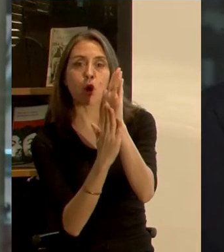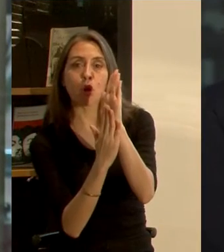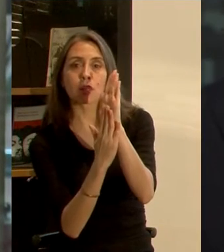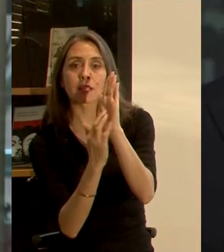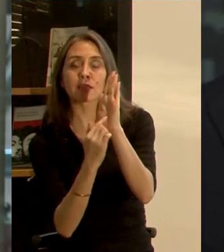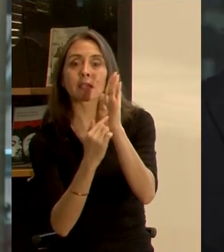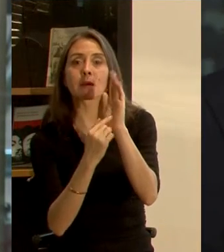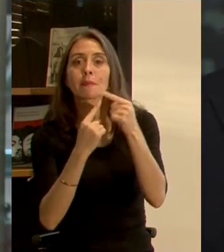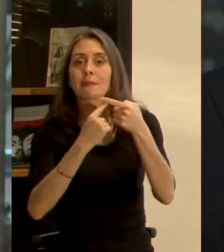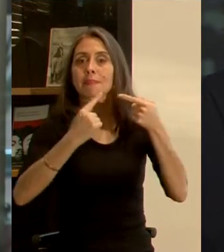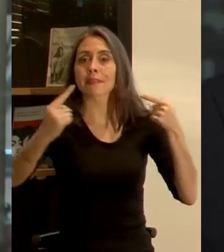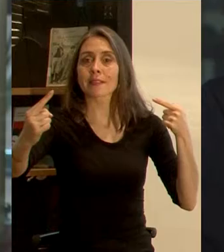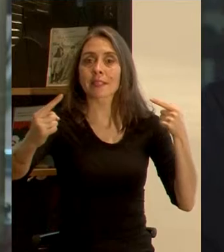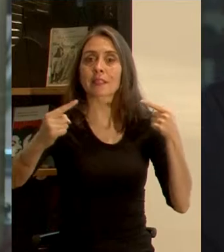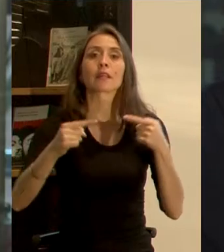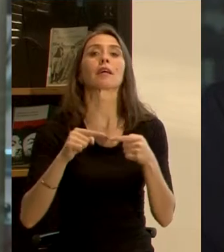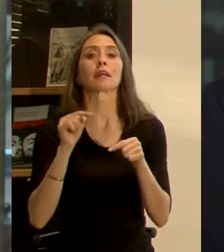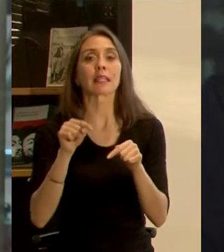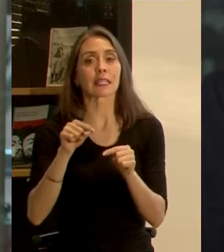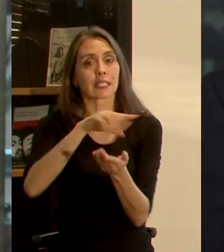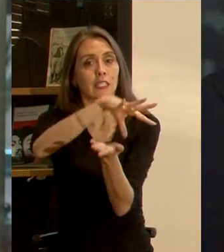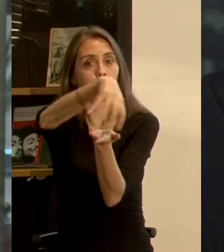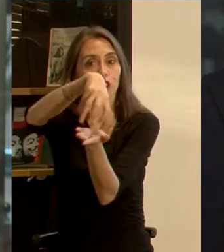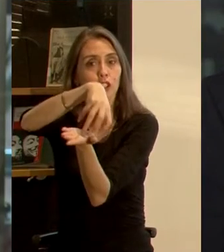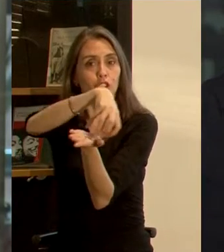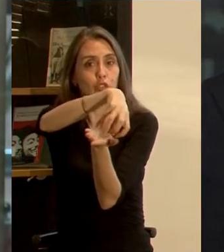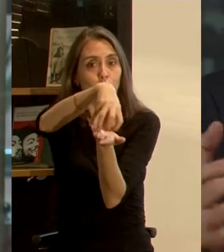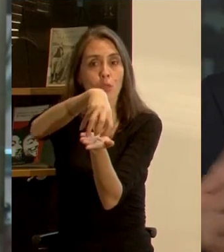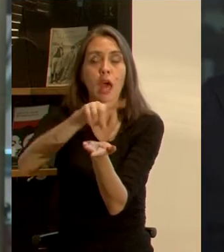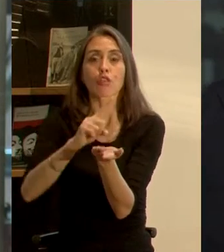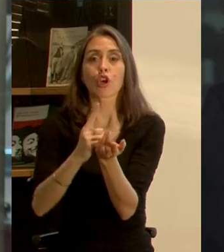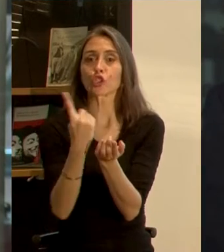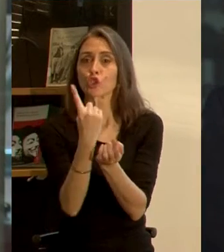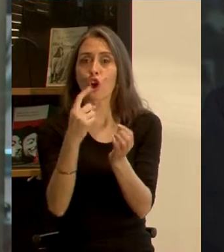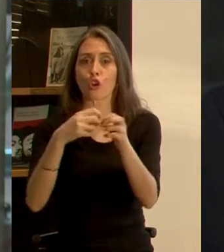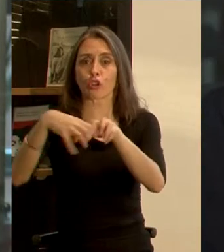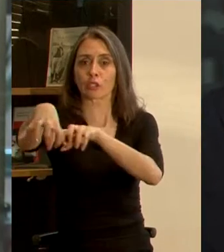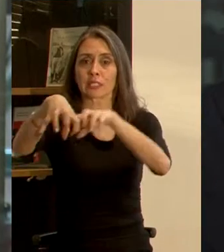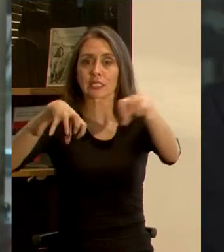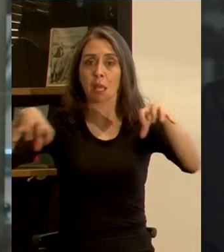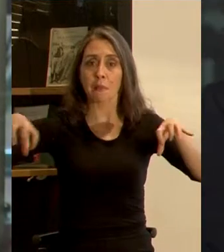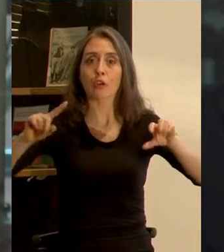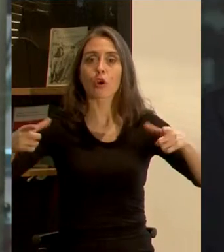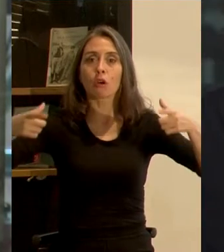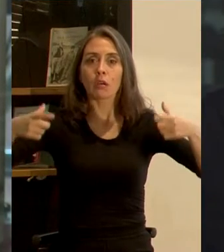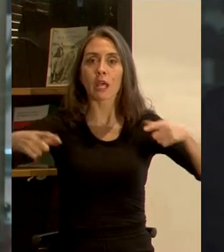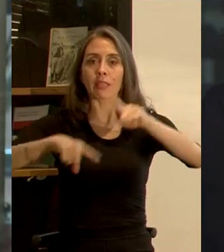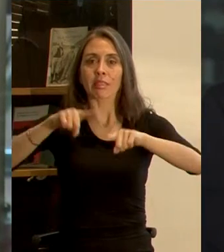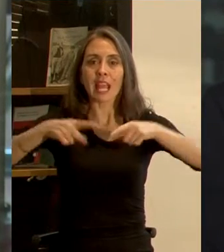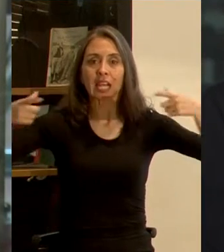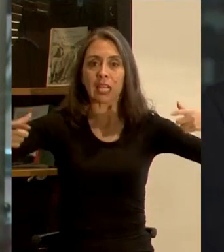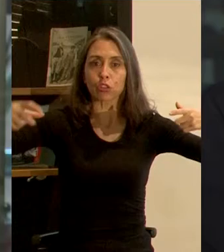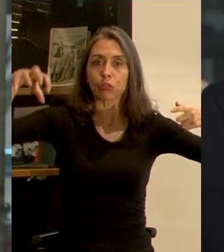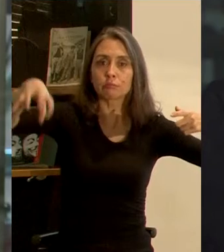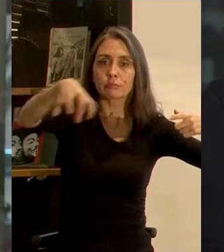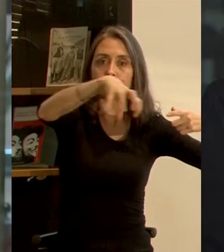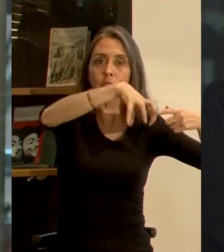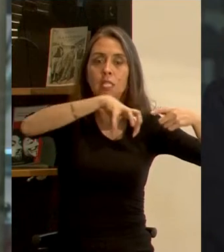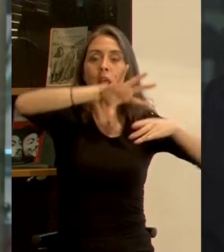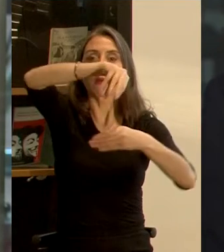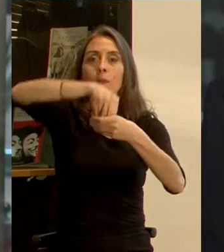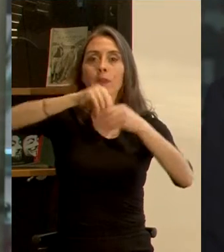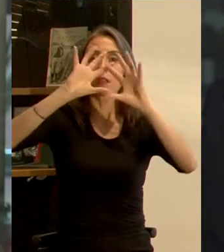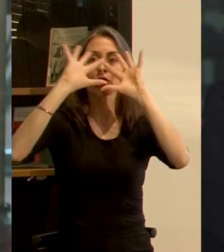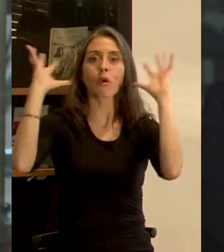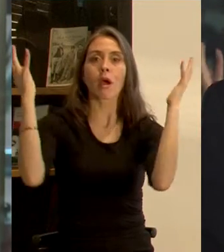territorio? Y yo hablo de territorio porque las ciudades no son un ente aislado, están en un territorio y son parte de un ecosistema. Y